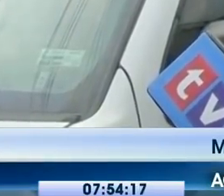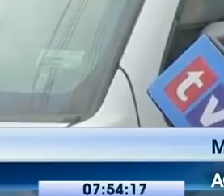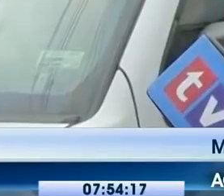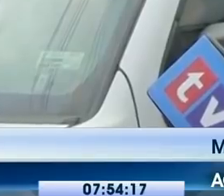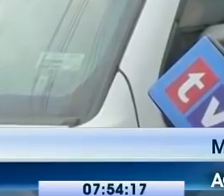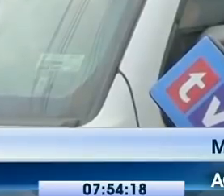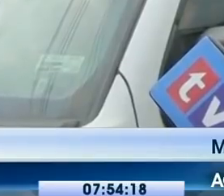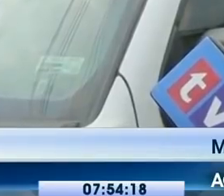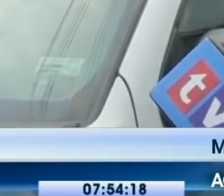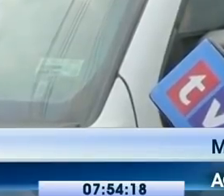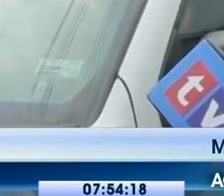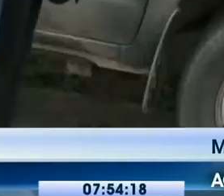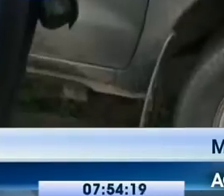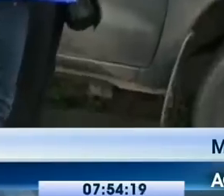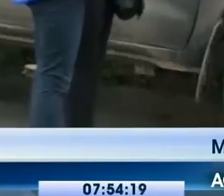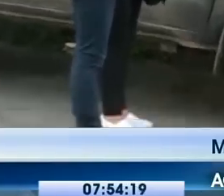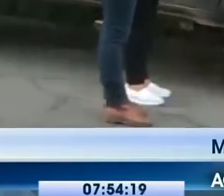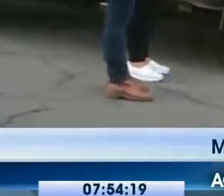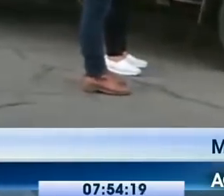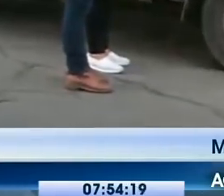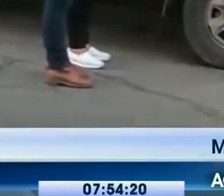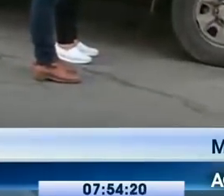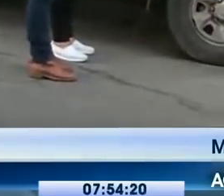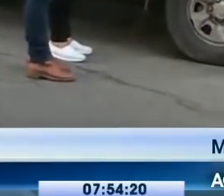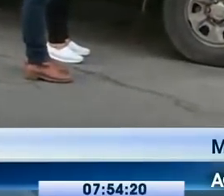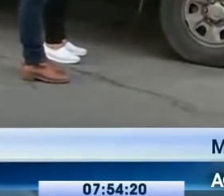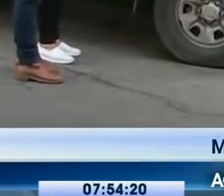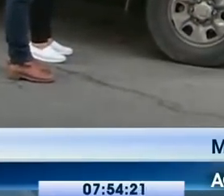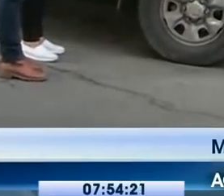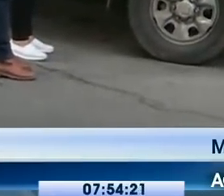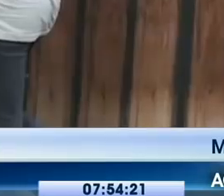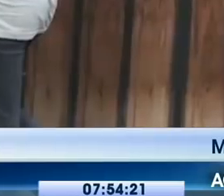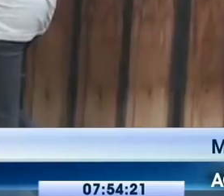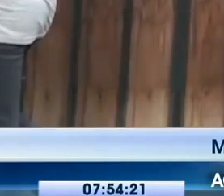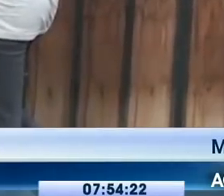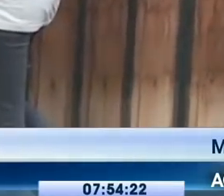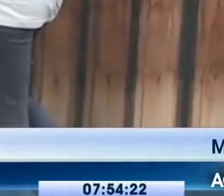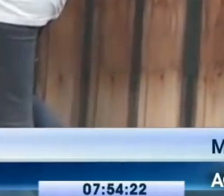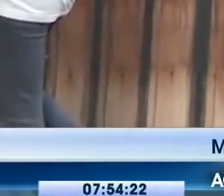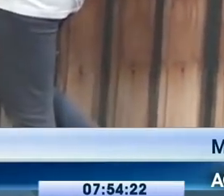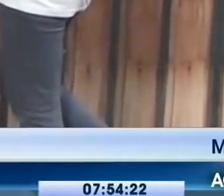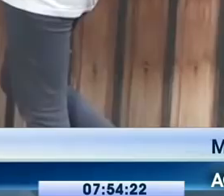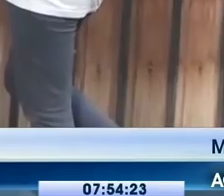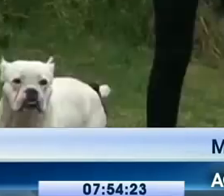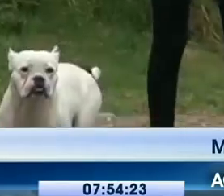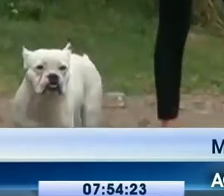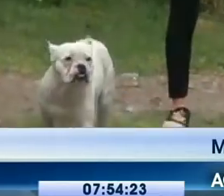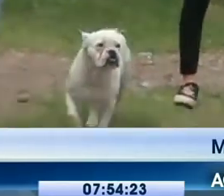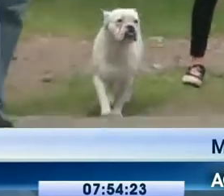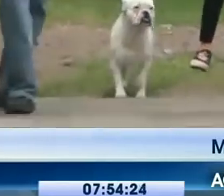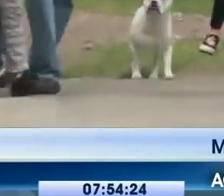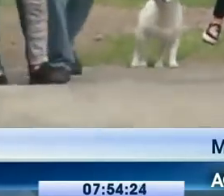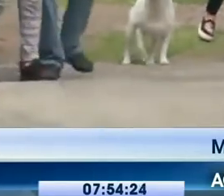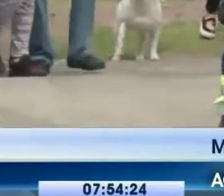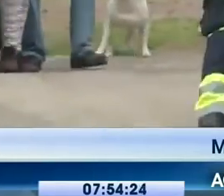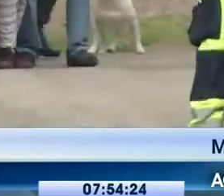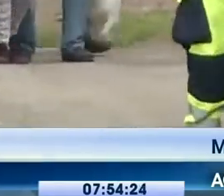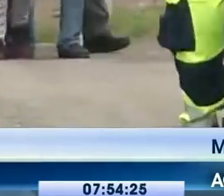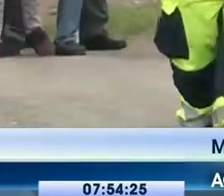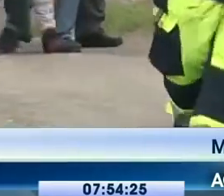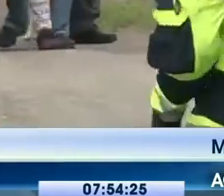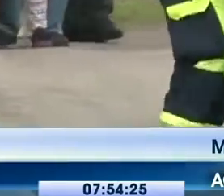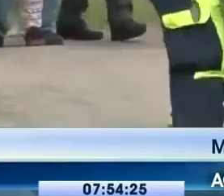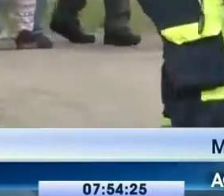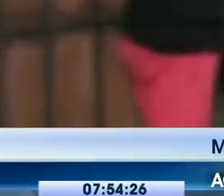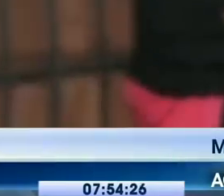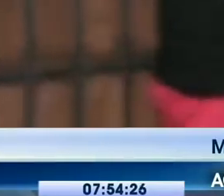confirmarlo con la autopsia, como ustedes saben. Al parecer, según moradores, se presume que la soledad y la depresión lo habría conllevado a colgarse con